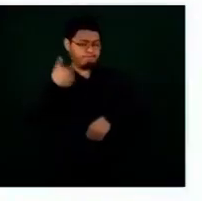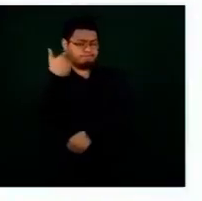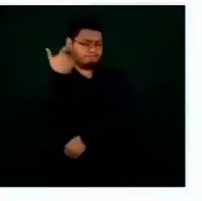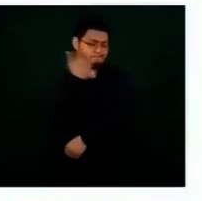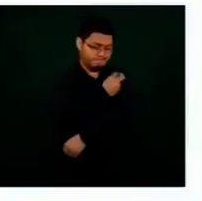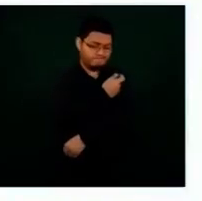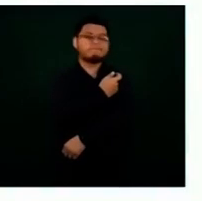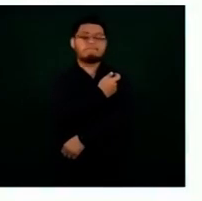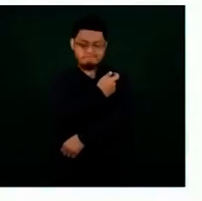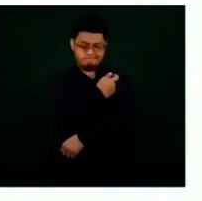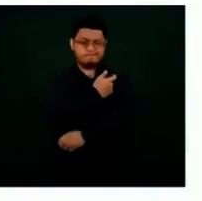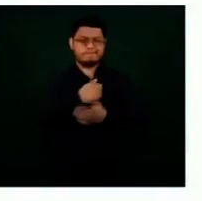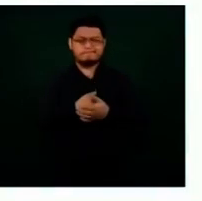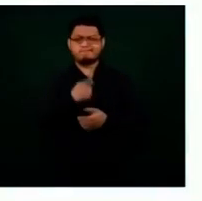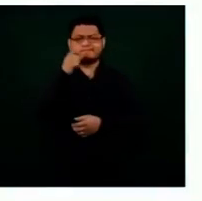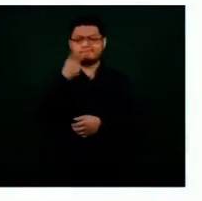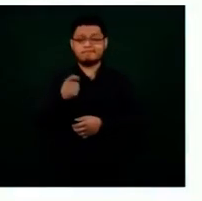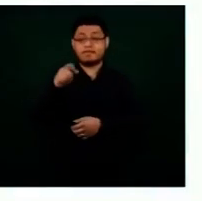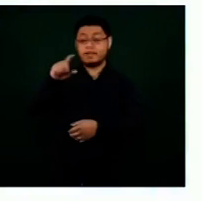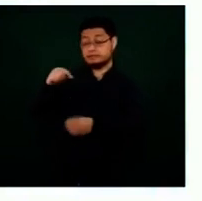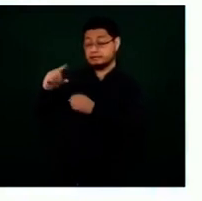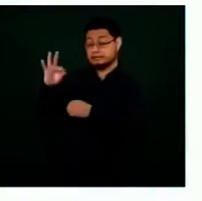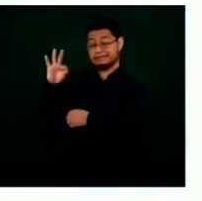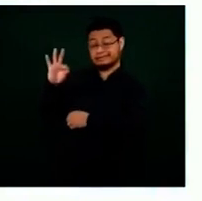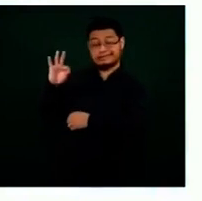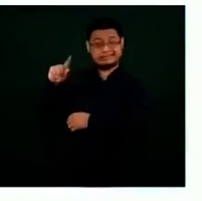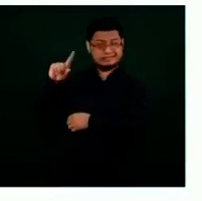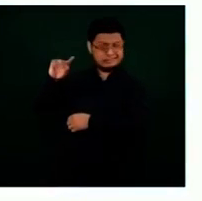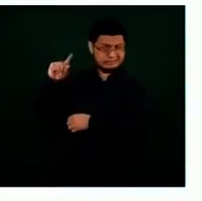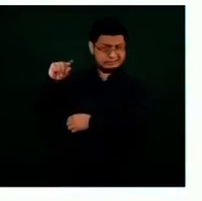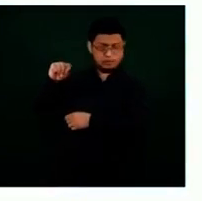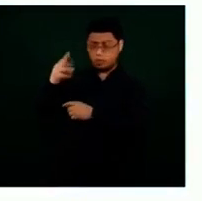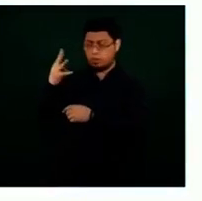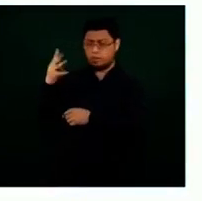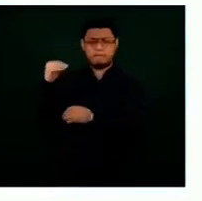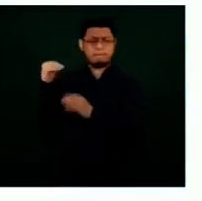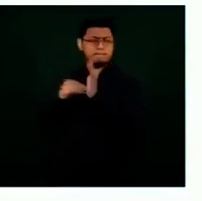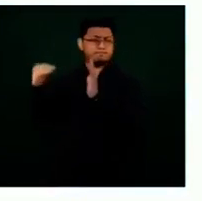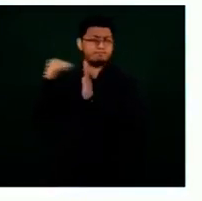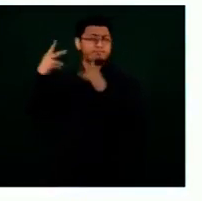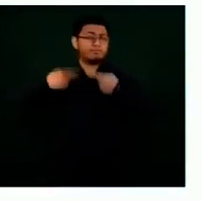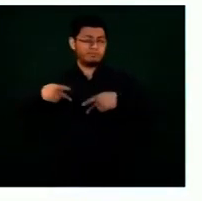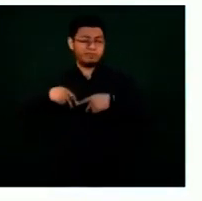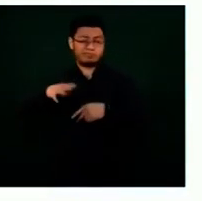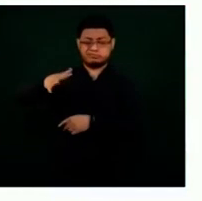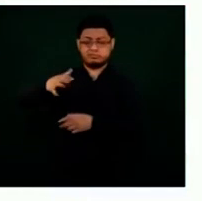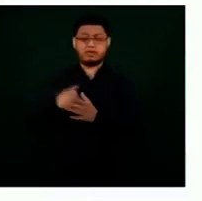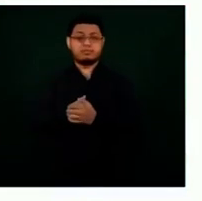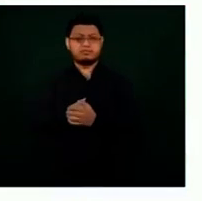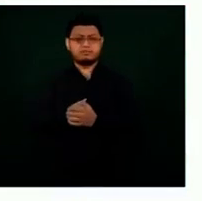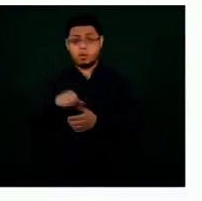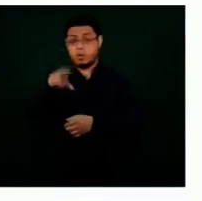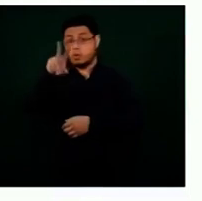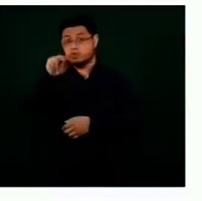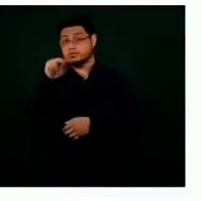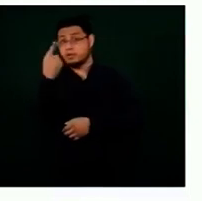que representan 74, más de 74 millones de personas. En este momento, 81% de